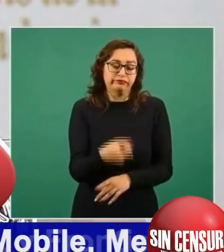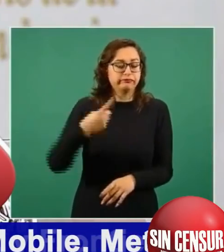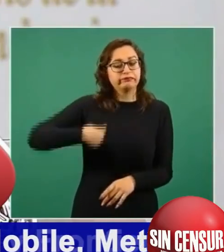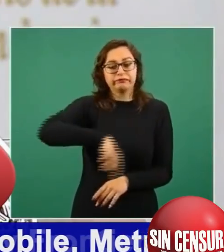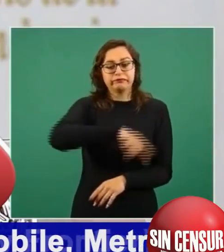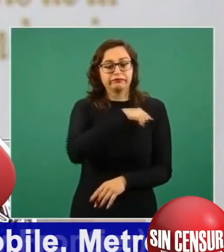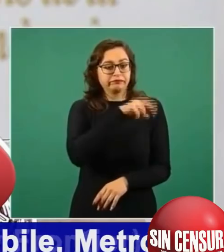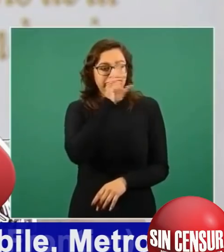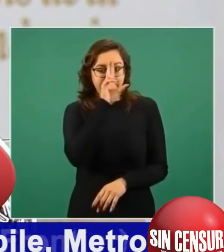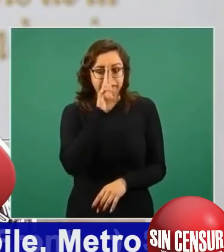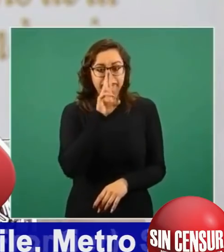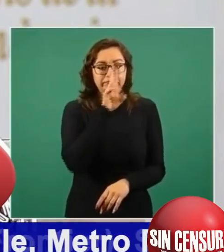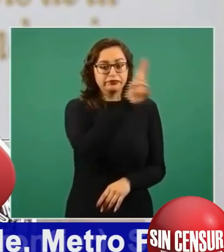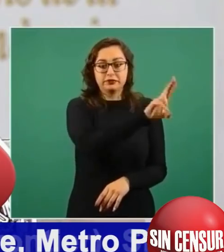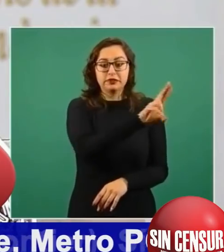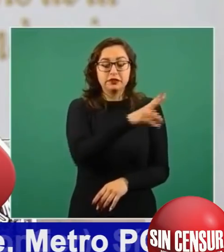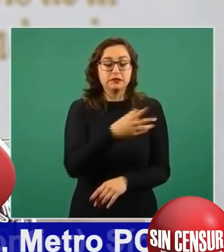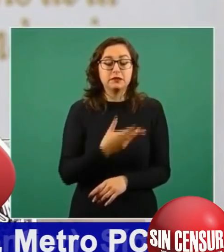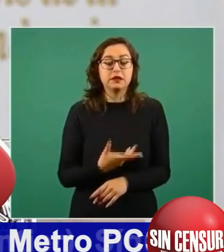respetuosos y